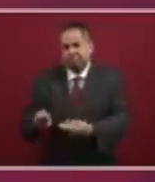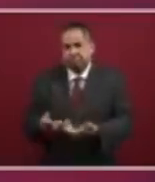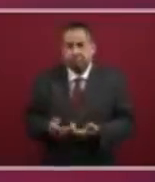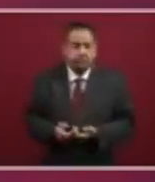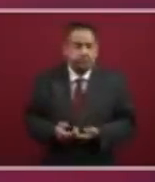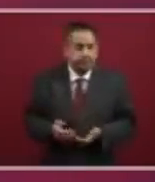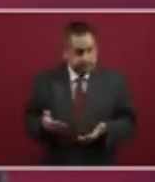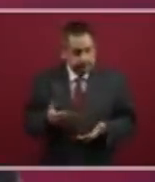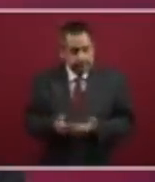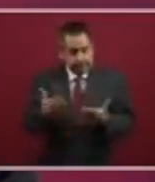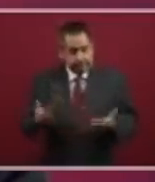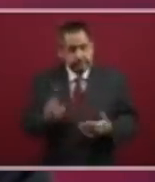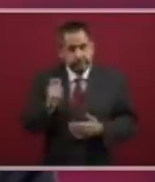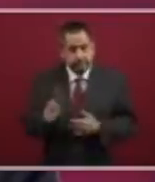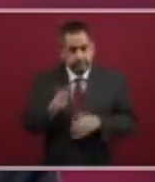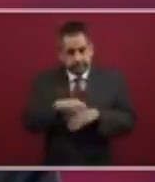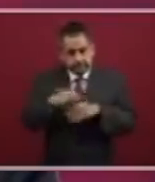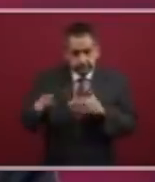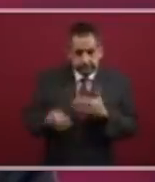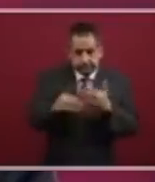esto, ¿sí?